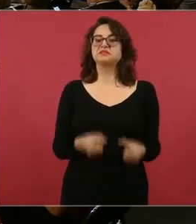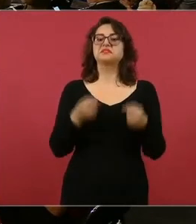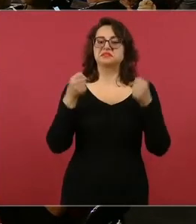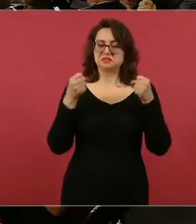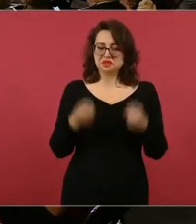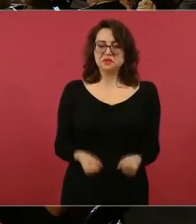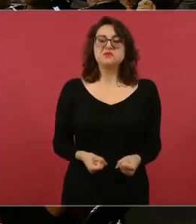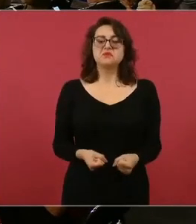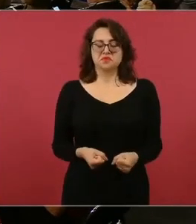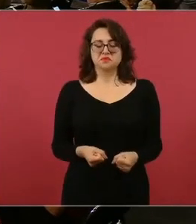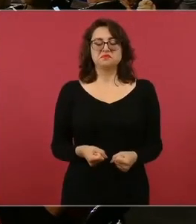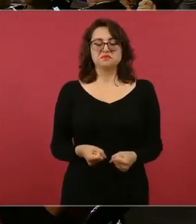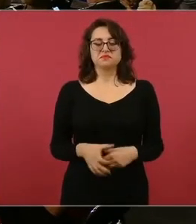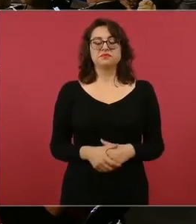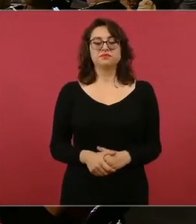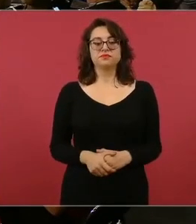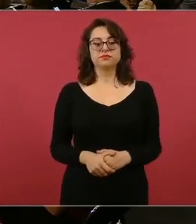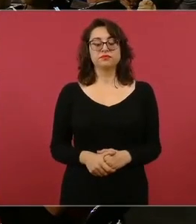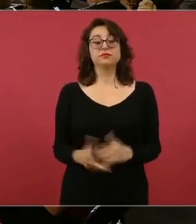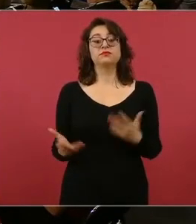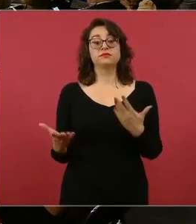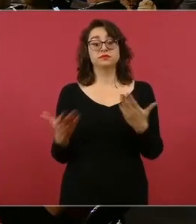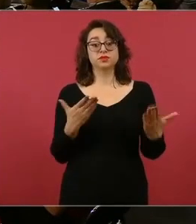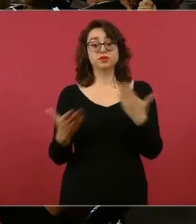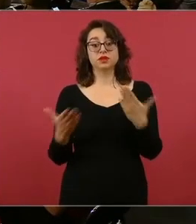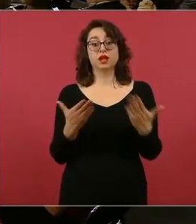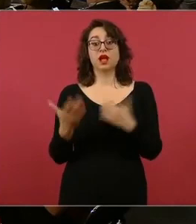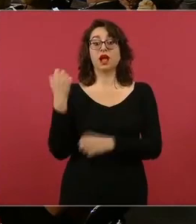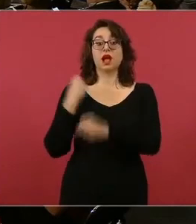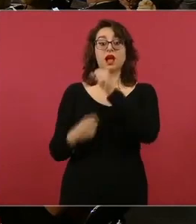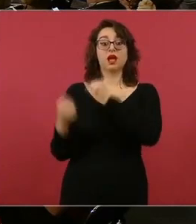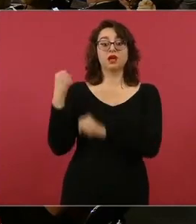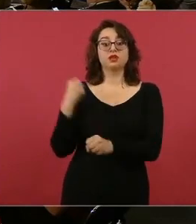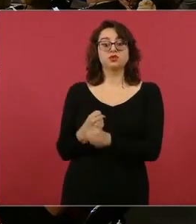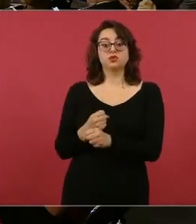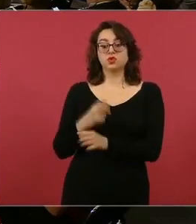Si se compara con febrero del 20, tenemos